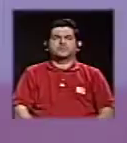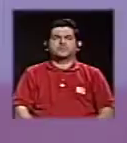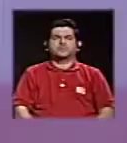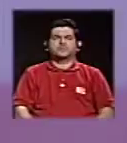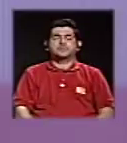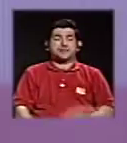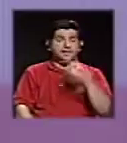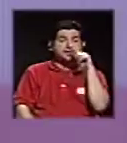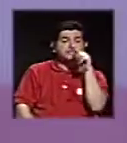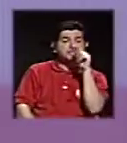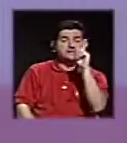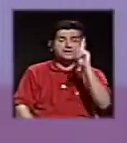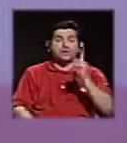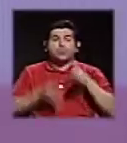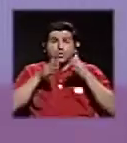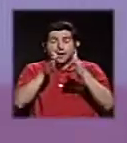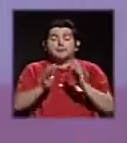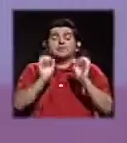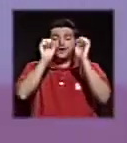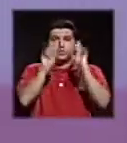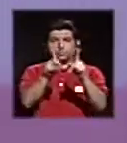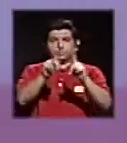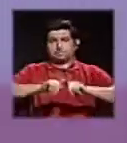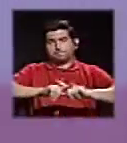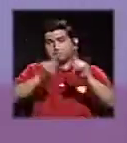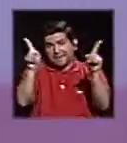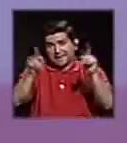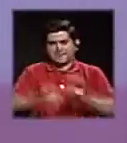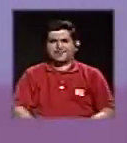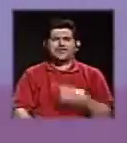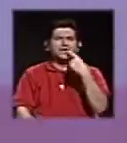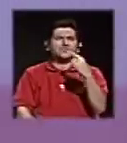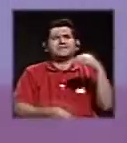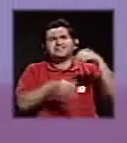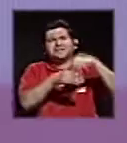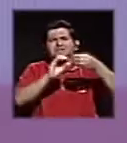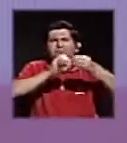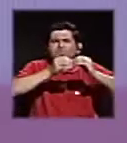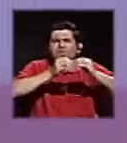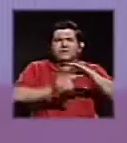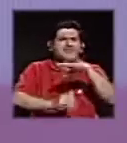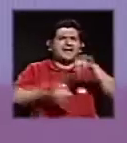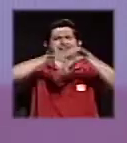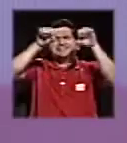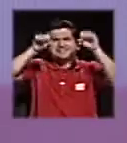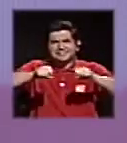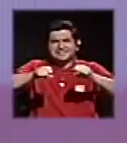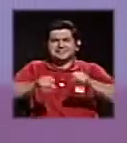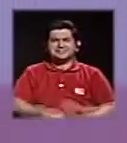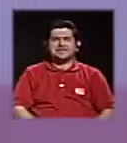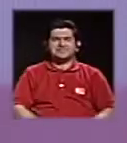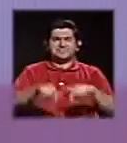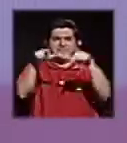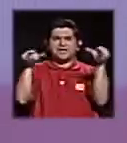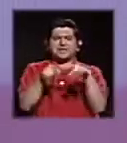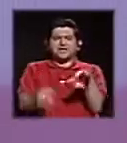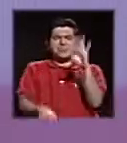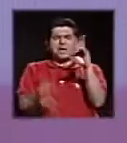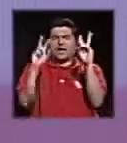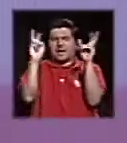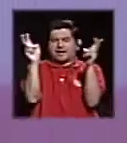señala que este es uno de los caminos válidos pero bueno hablábamos de la cuota y el sistema de impuestos elegible